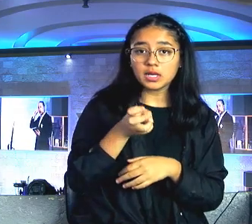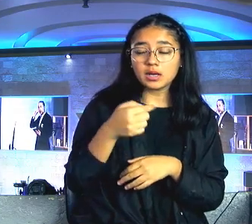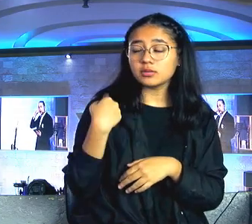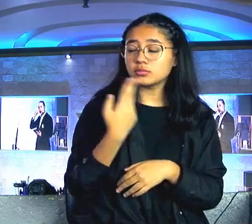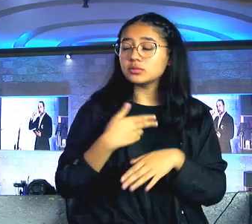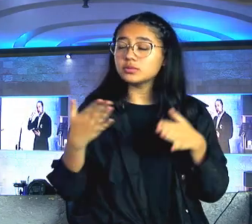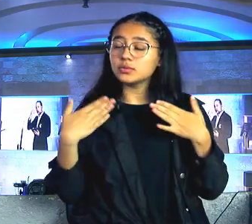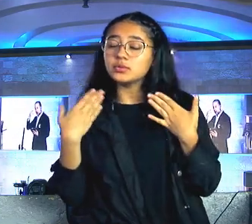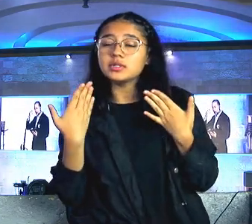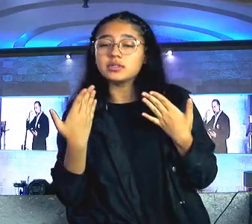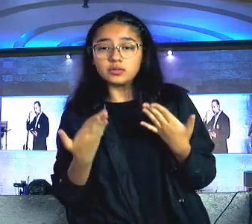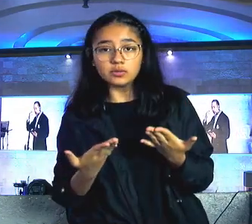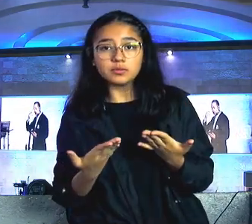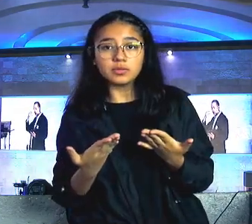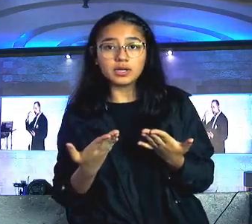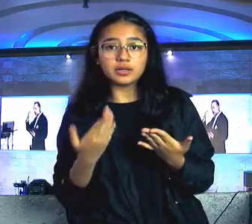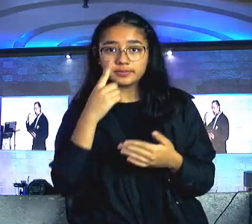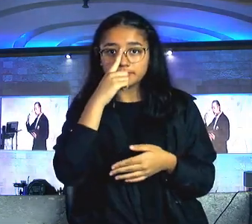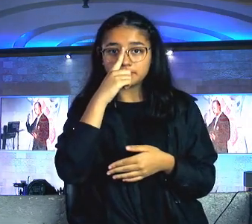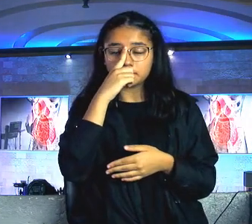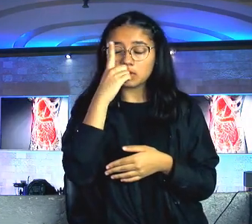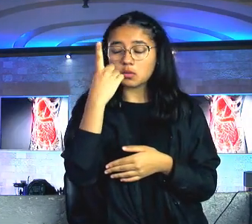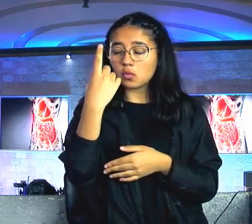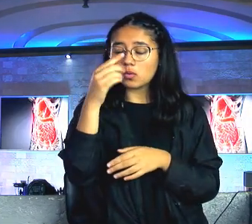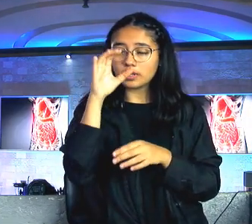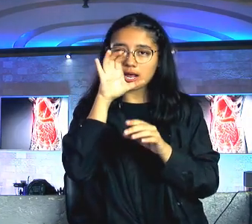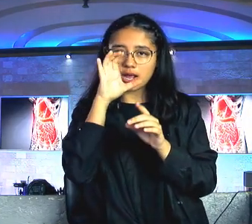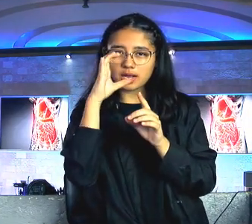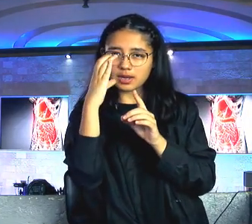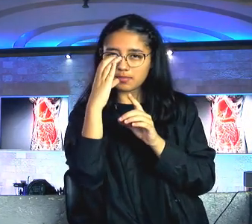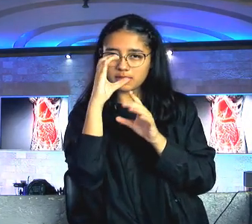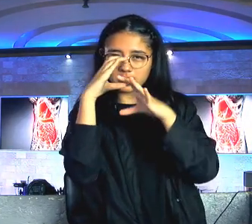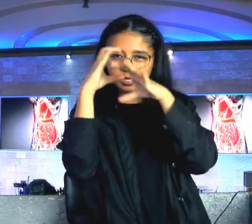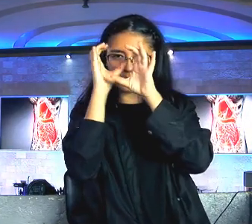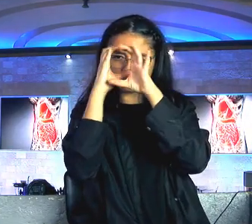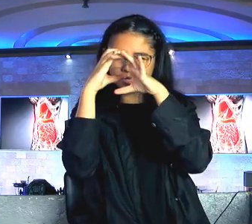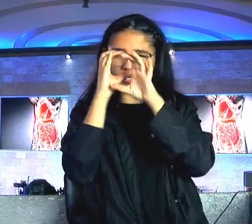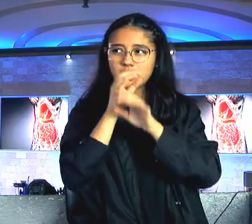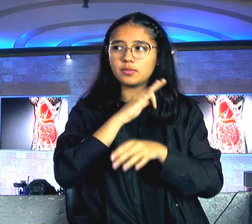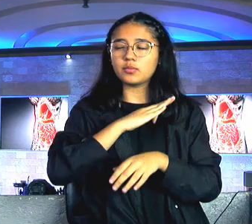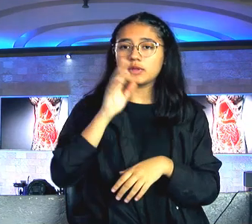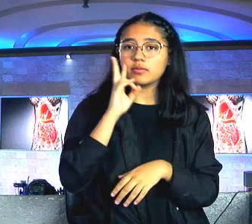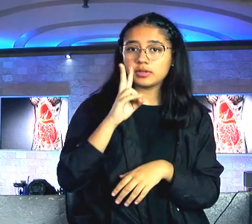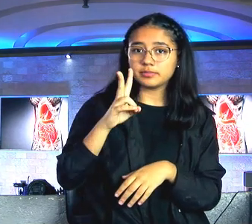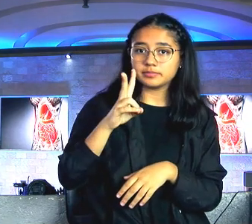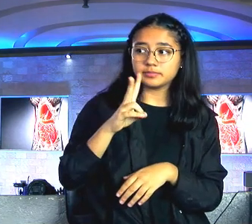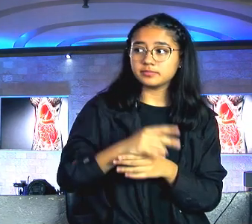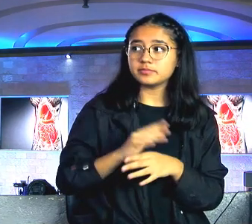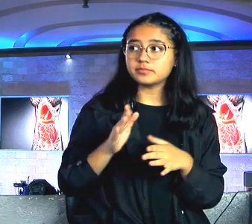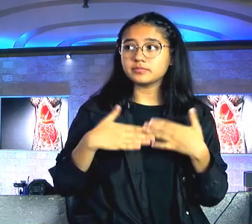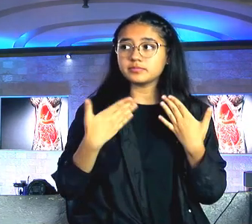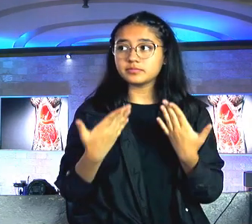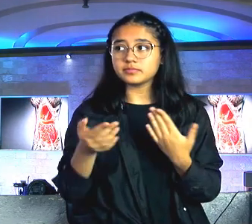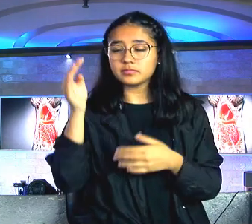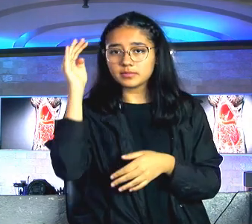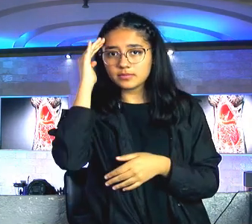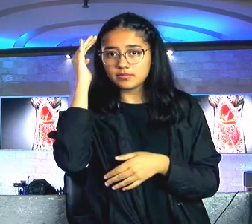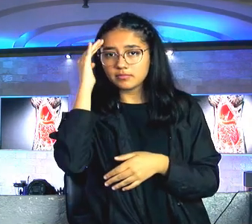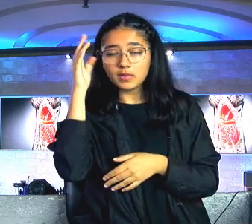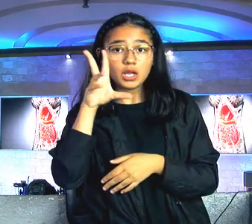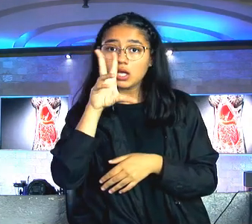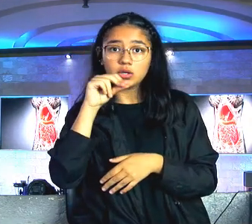asombra cómo una cámara lo puede ver. Pero ahora pensemos que no es una